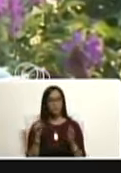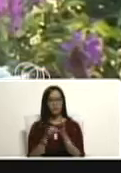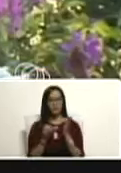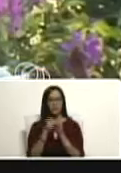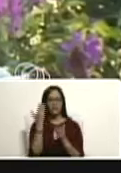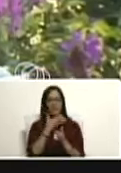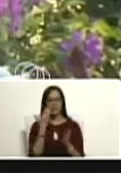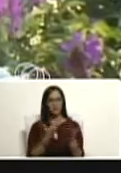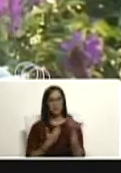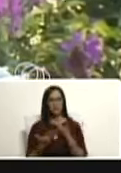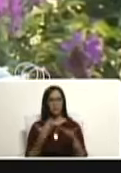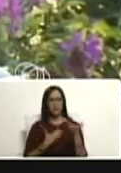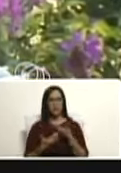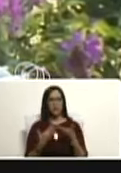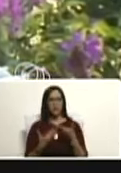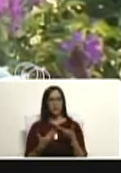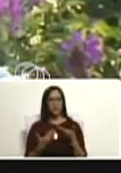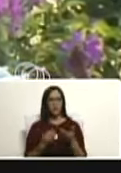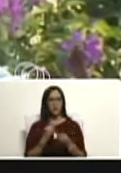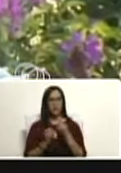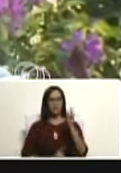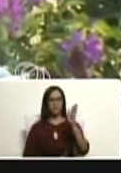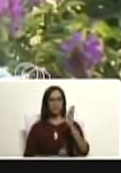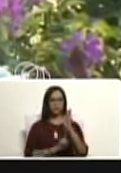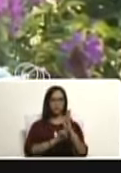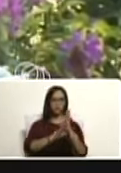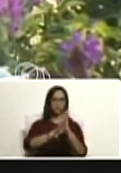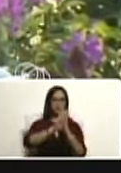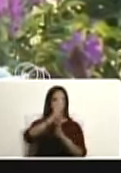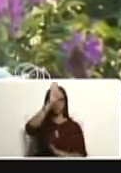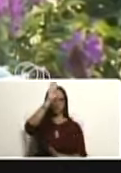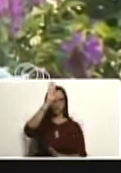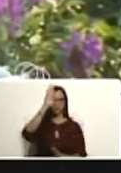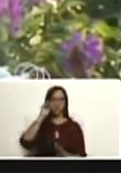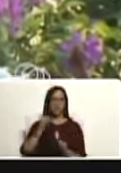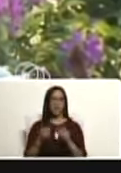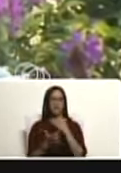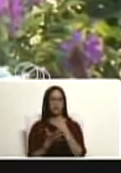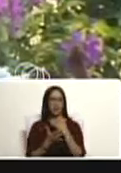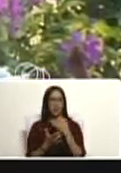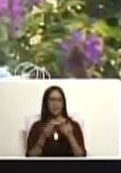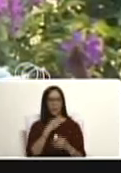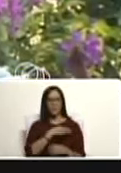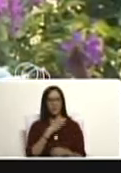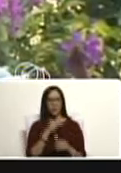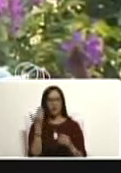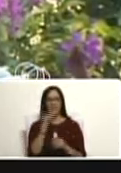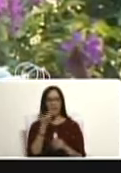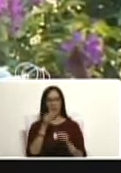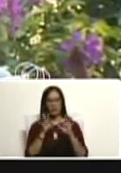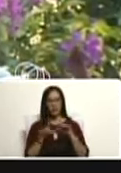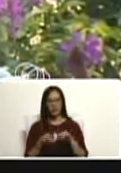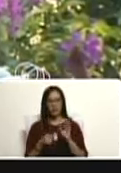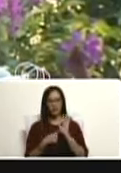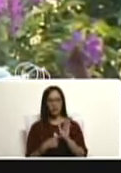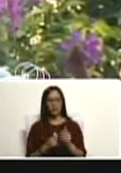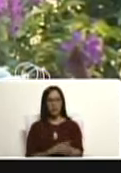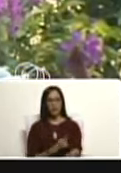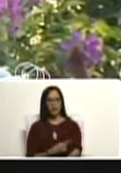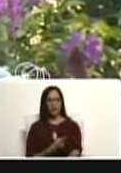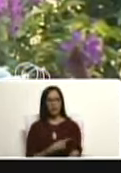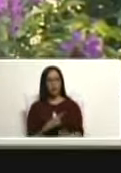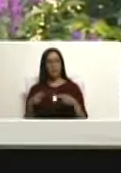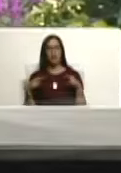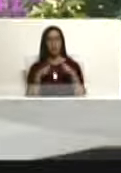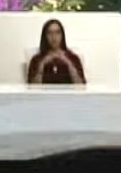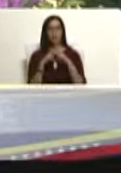con quienes habían diseñado los cohetes y las herramientas tecnológicas para esa misión. Cartas en donde se notaba la fraternidad, el